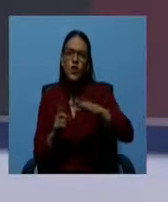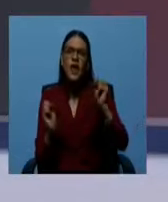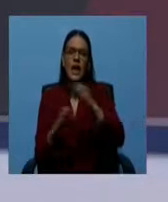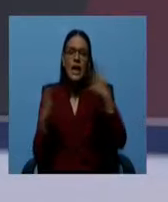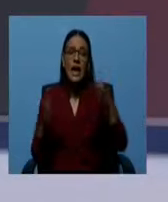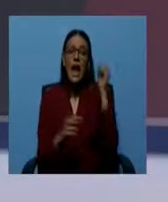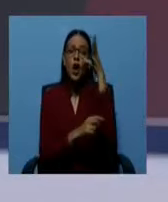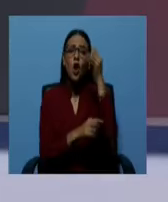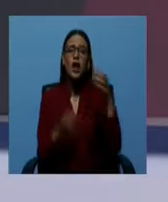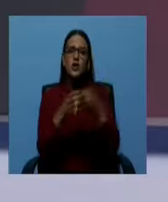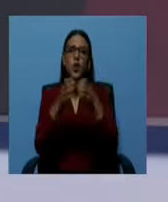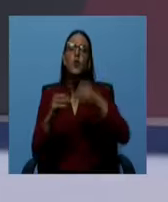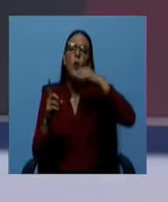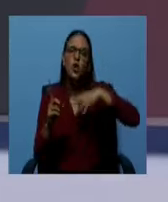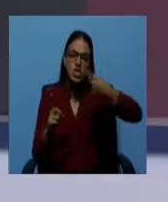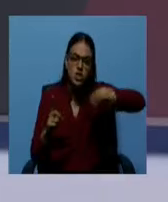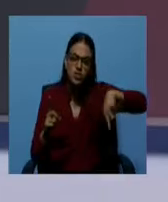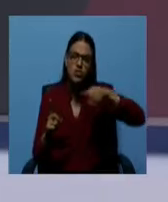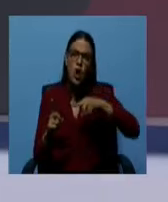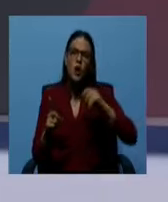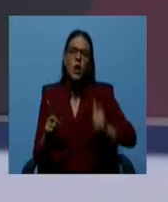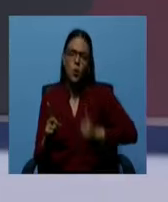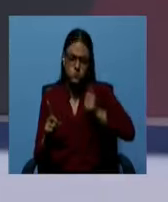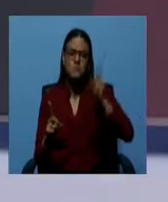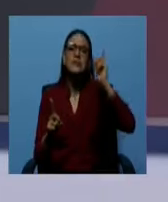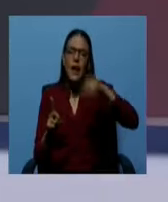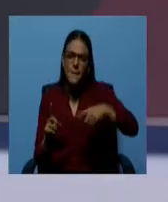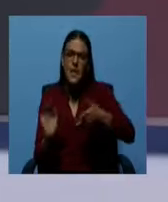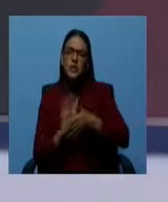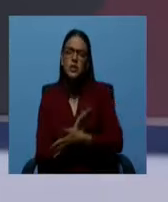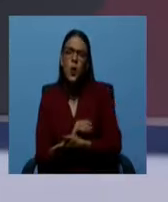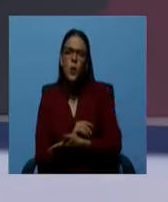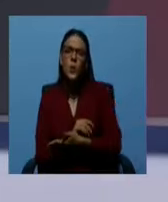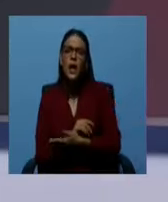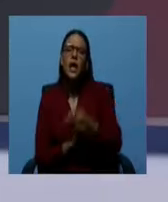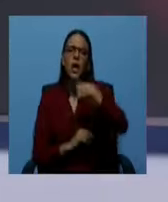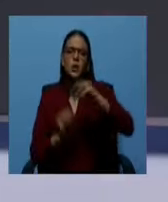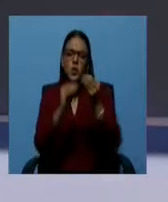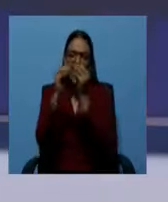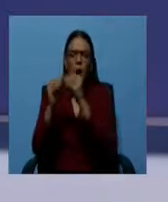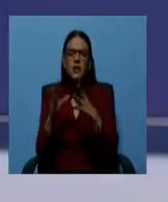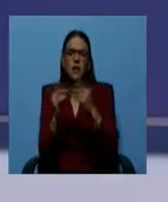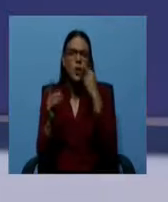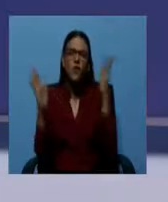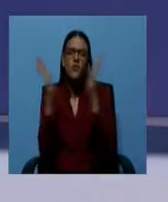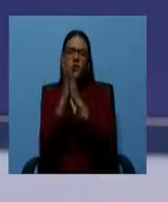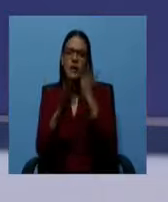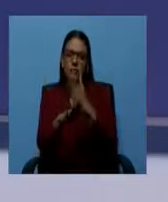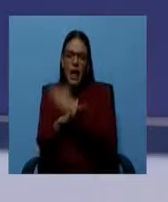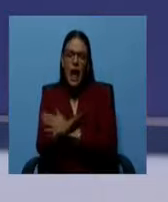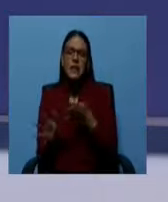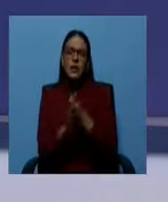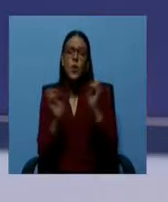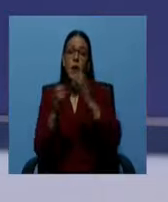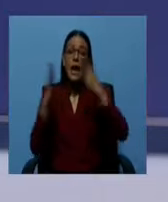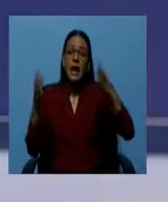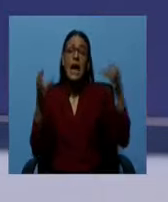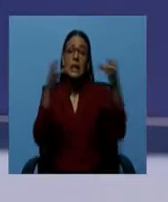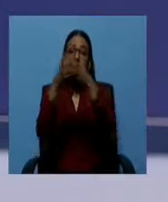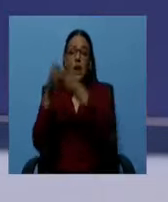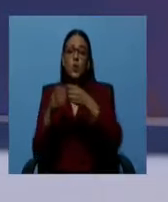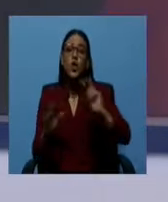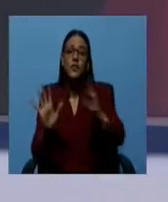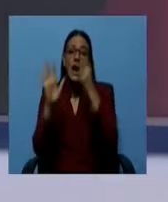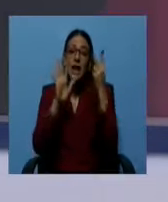congreso de bloque histórico, a propósito también de lo que se realiza de cara a este gran congreso de las